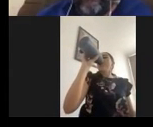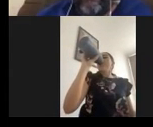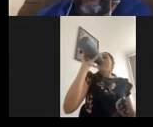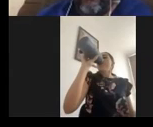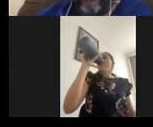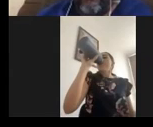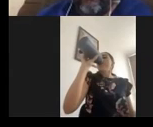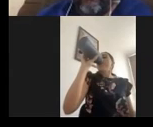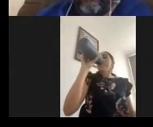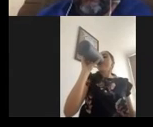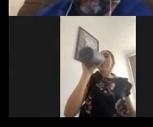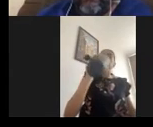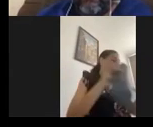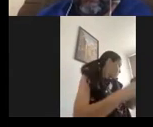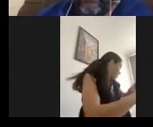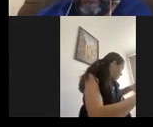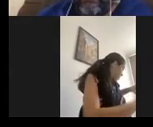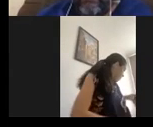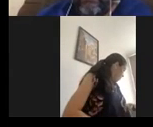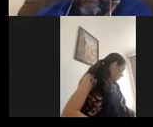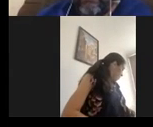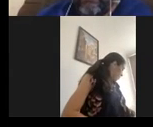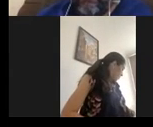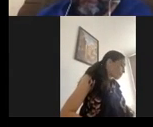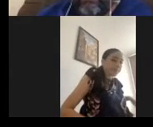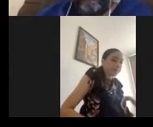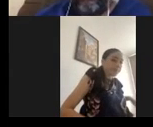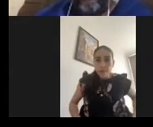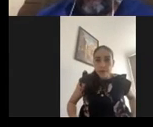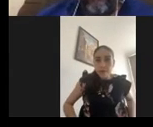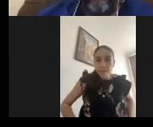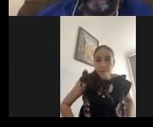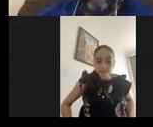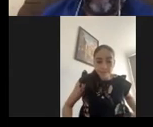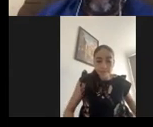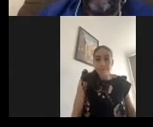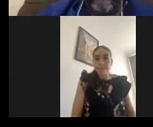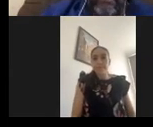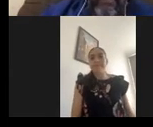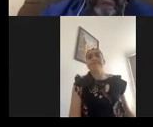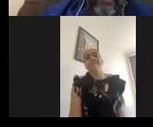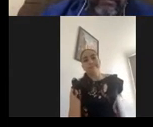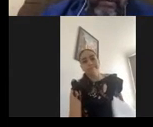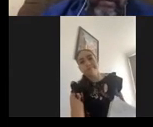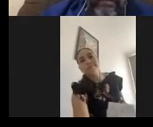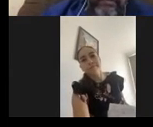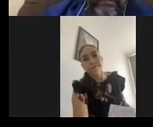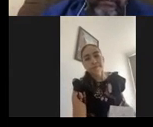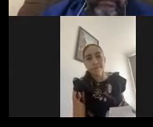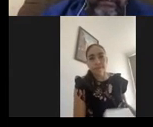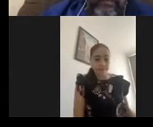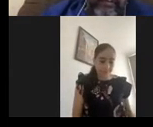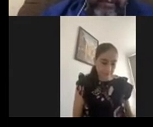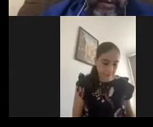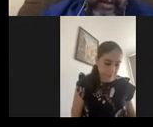cuando hablamos del centro histórico, todo lo que tiene que ser imagen urbana no se reglamentó. Sí se hizo, pero no